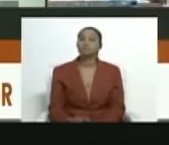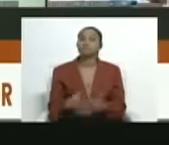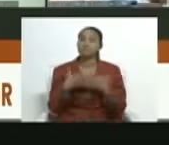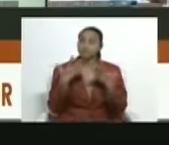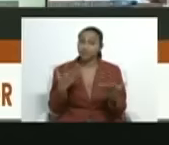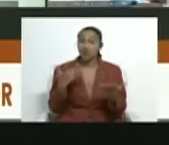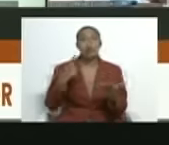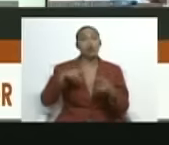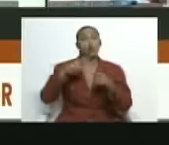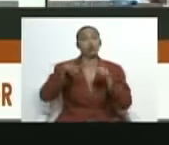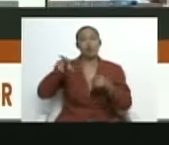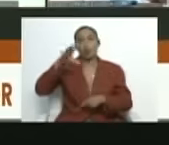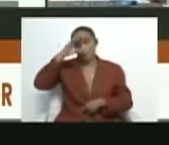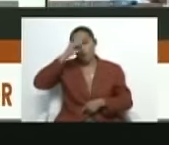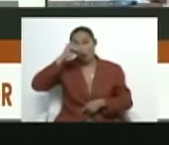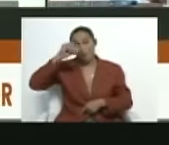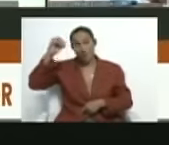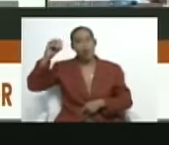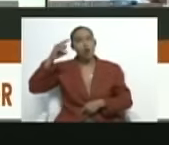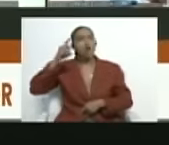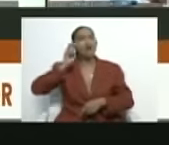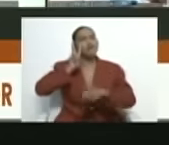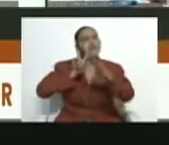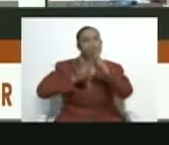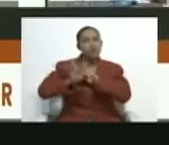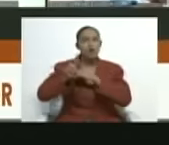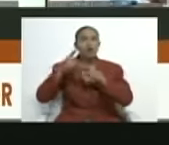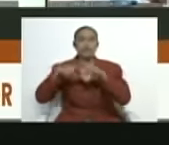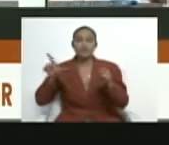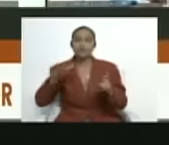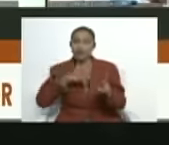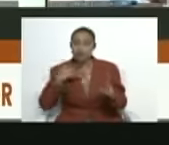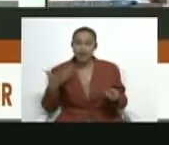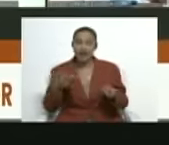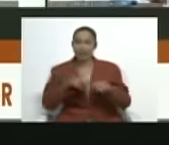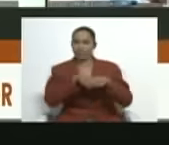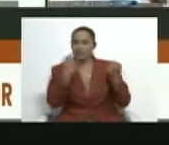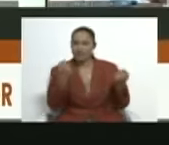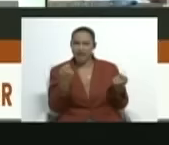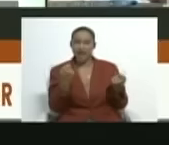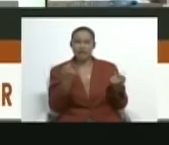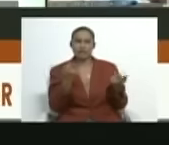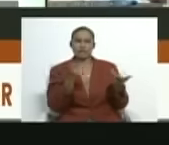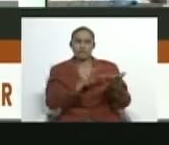pretende imponer de individualismo, exclusión, saqueos, violencia y guerra.